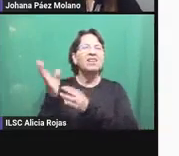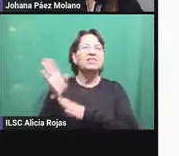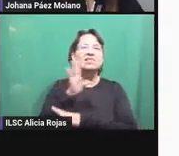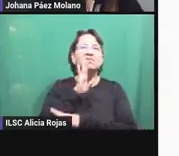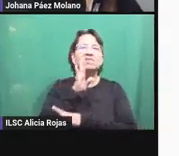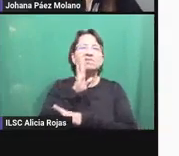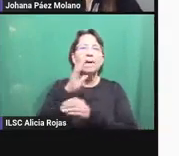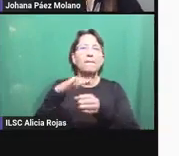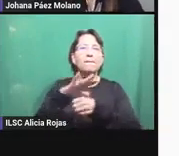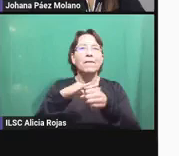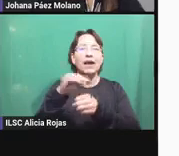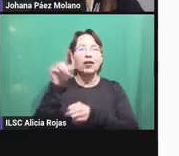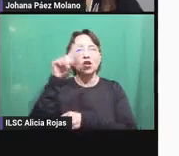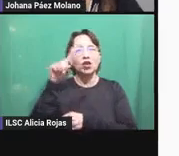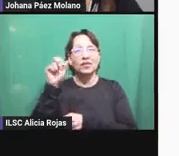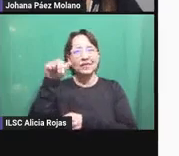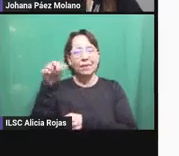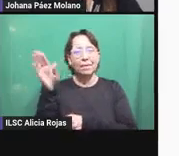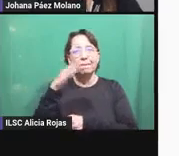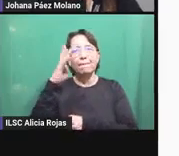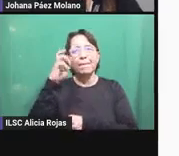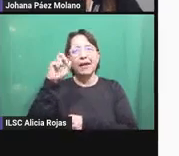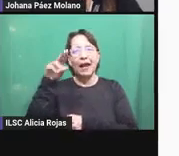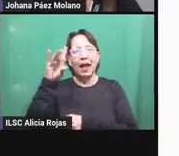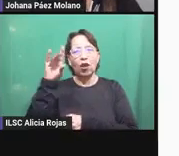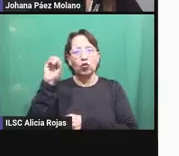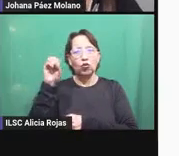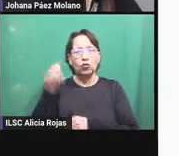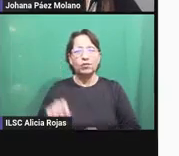San Bernardo. La siguiente.